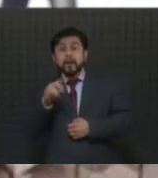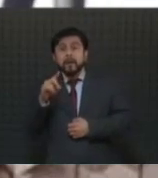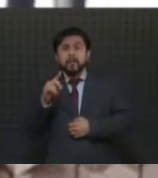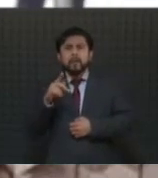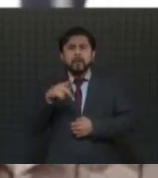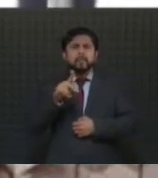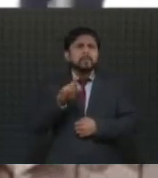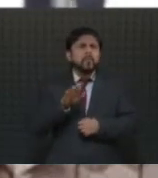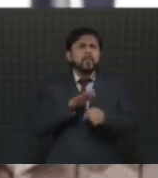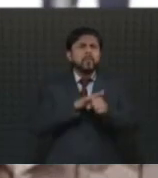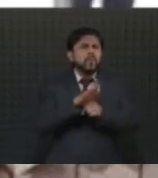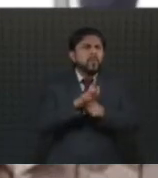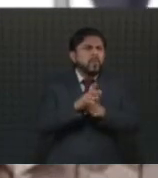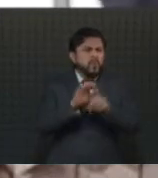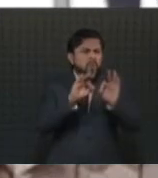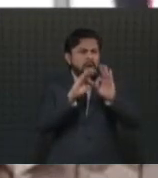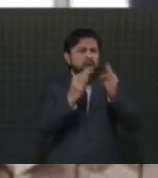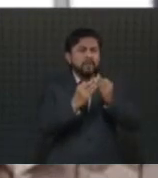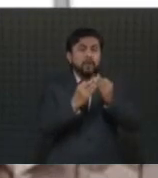femenina, es decir,